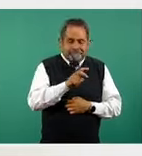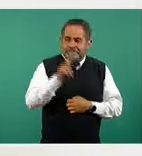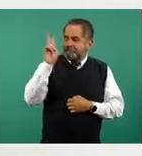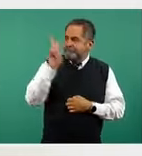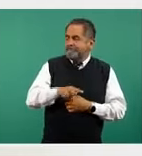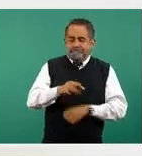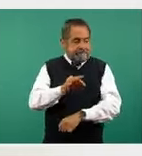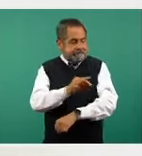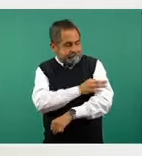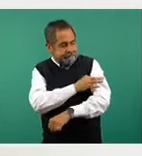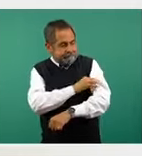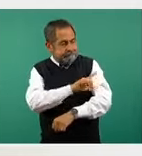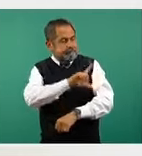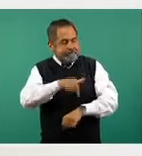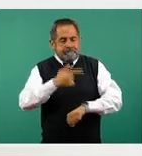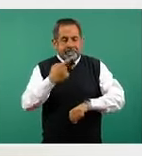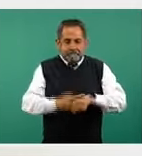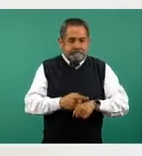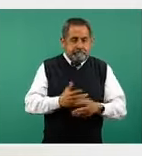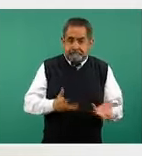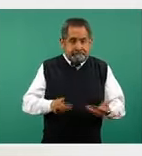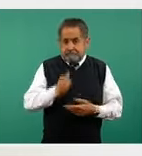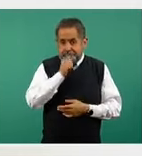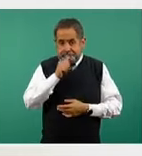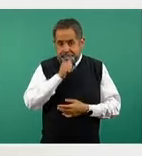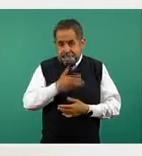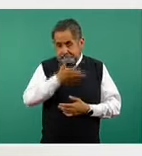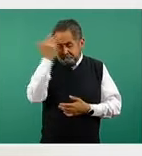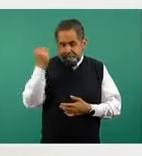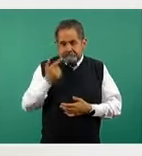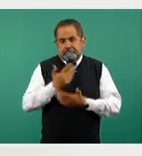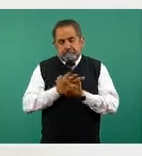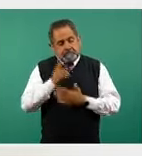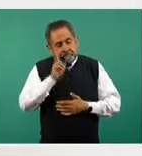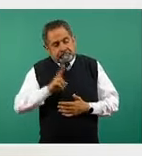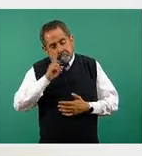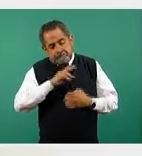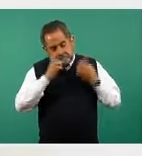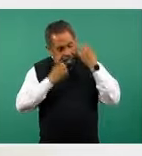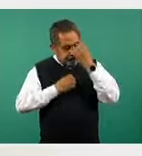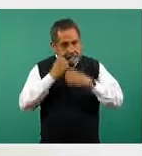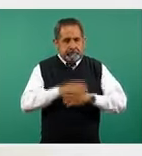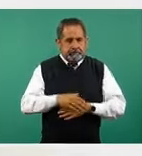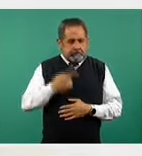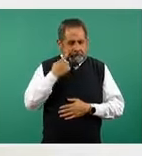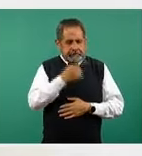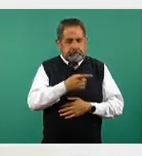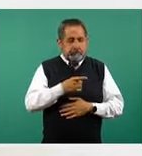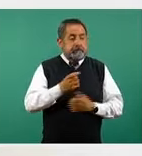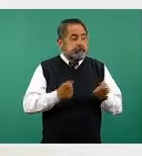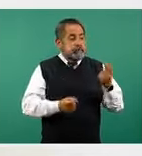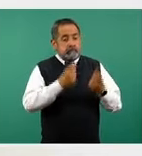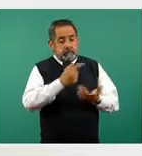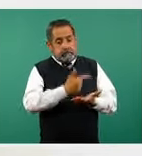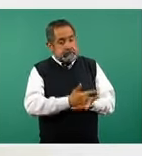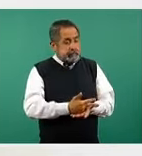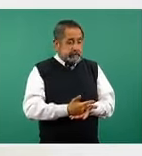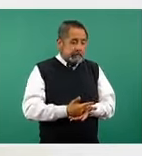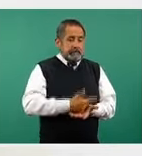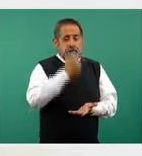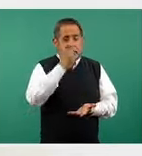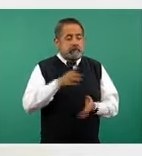hayan sido a causa o a consecuencia de la aplicación de la vacuna. Para los ESAVIs graves, que al día de hoy han